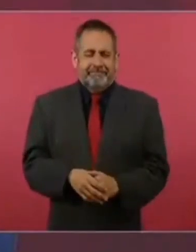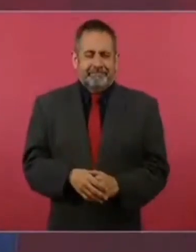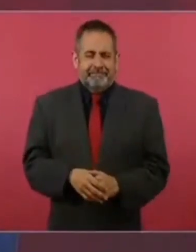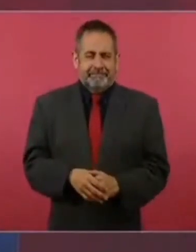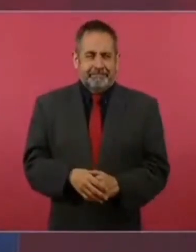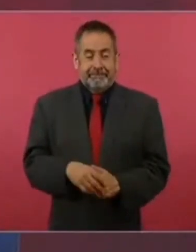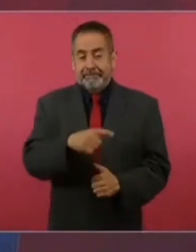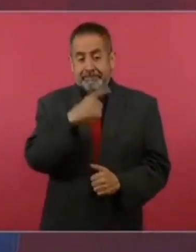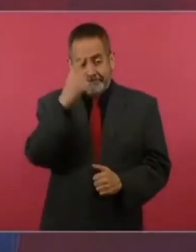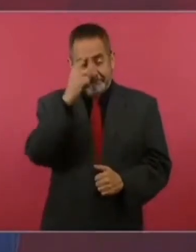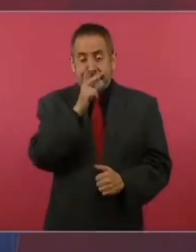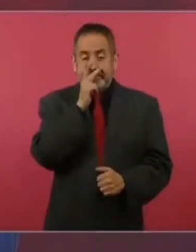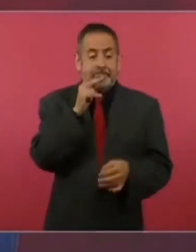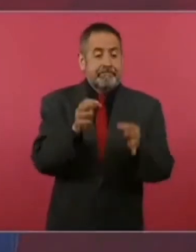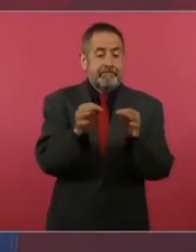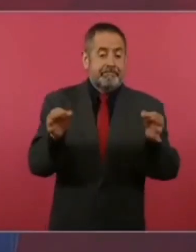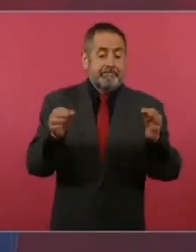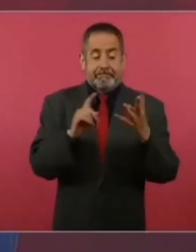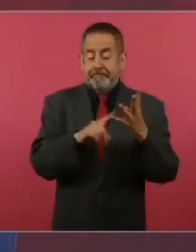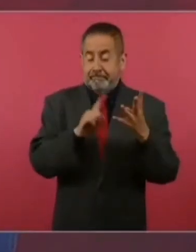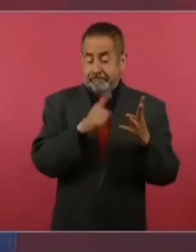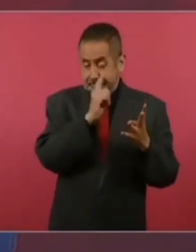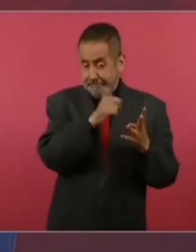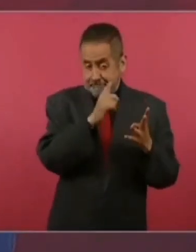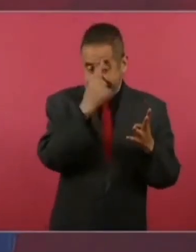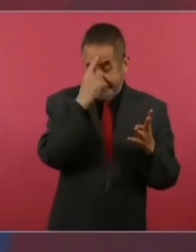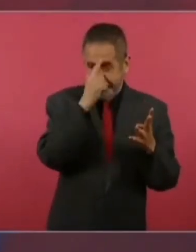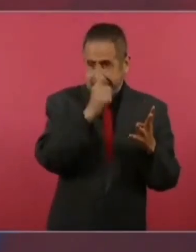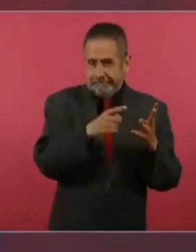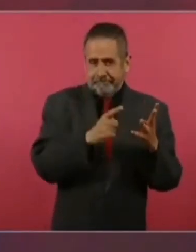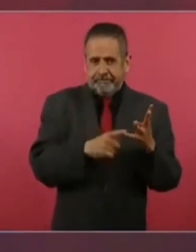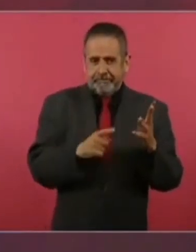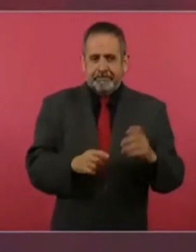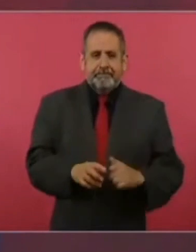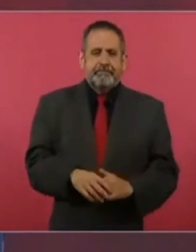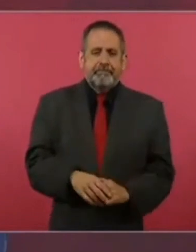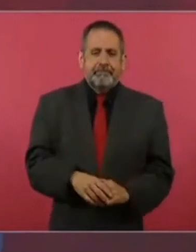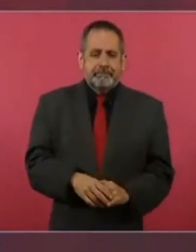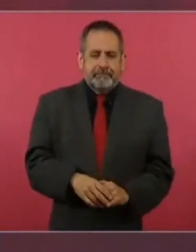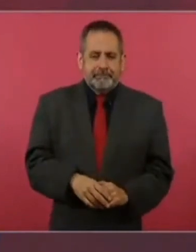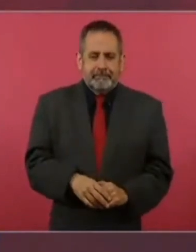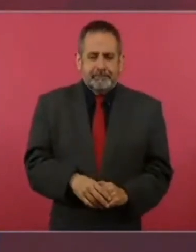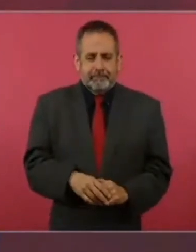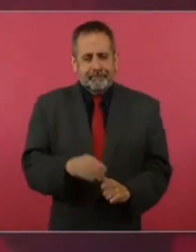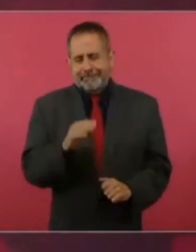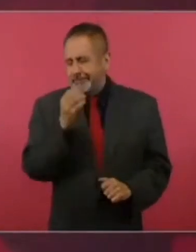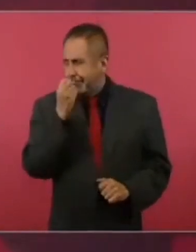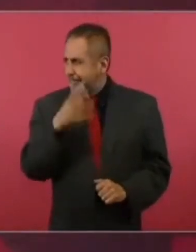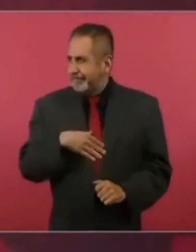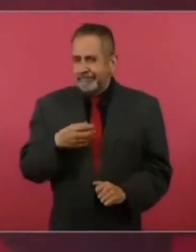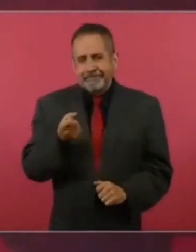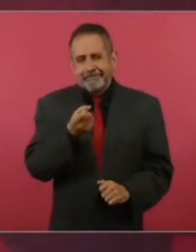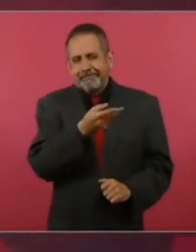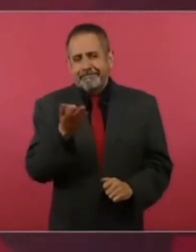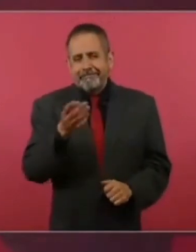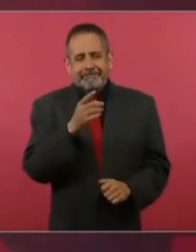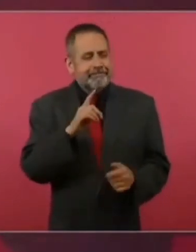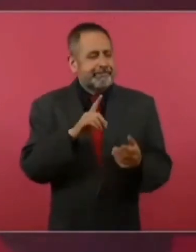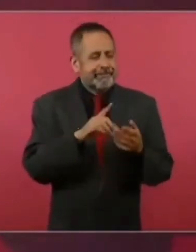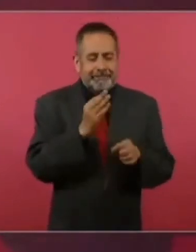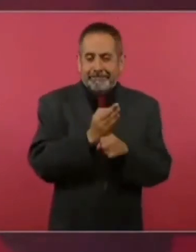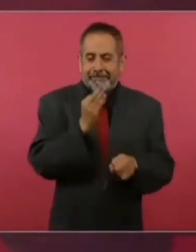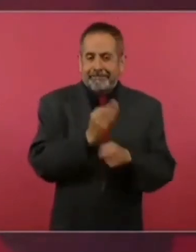Las frases. Hay unos que les